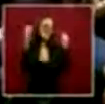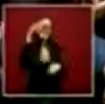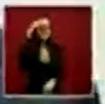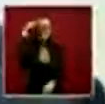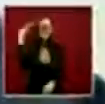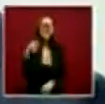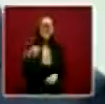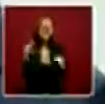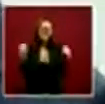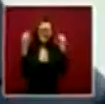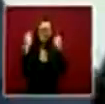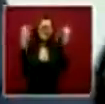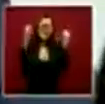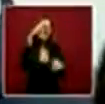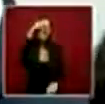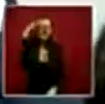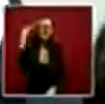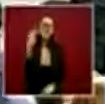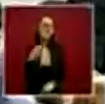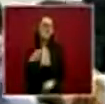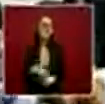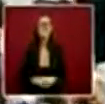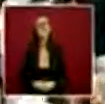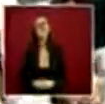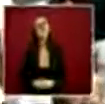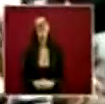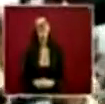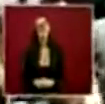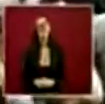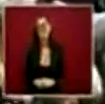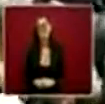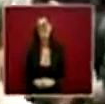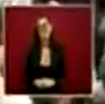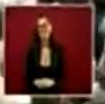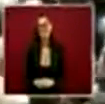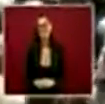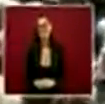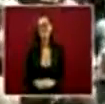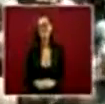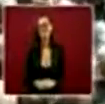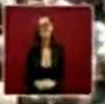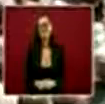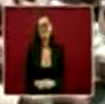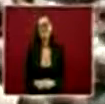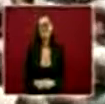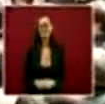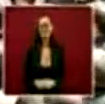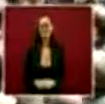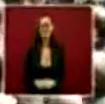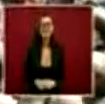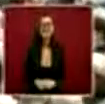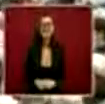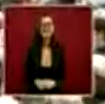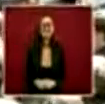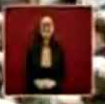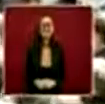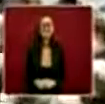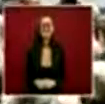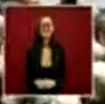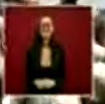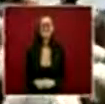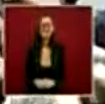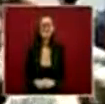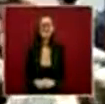Bueno, yo creo que los temas que él puso desde el principio, que son pobreza, corrupción y crecimiento, son los temas que